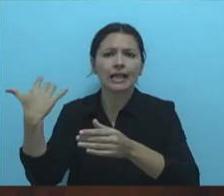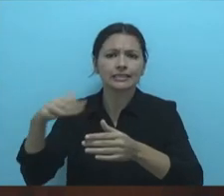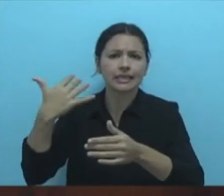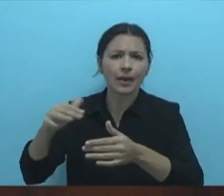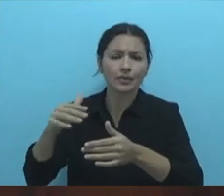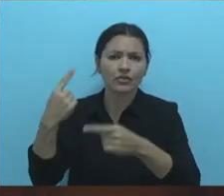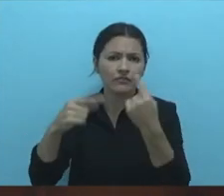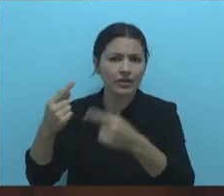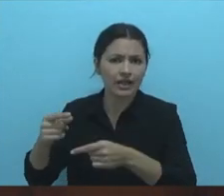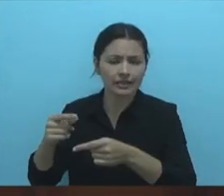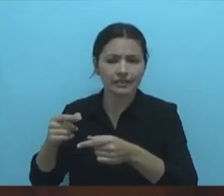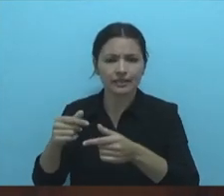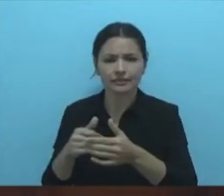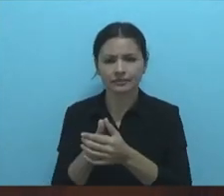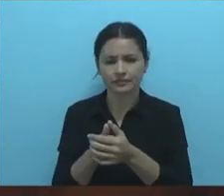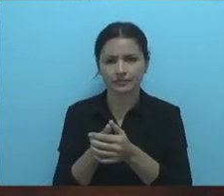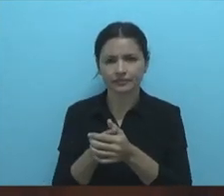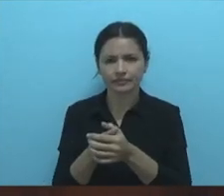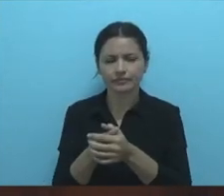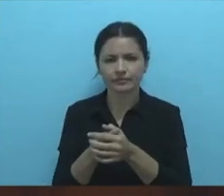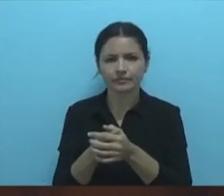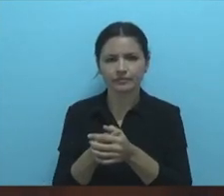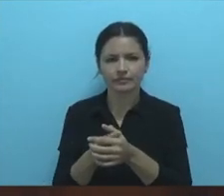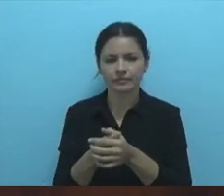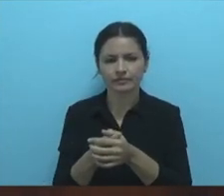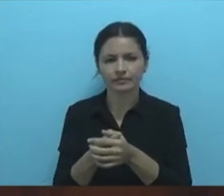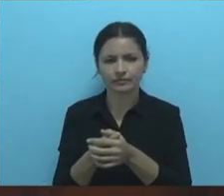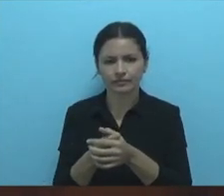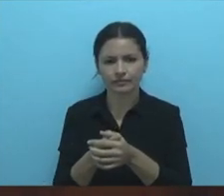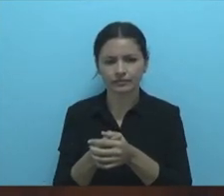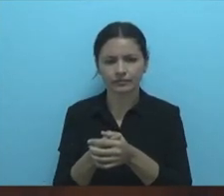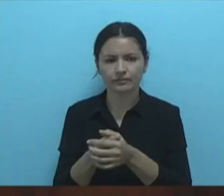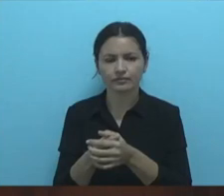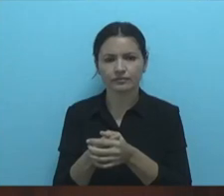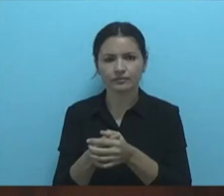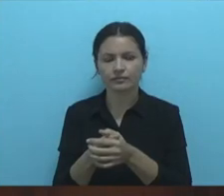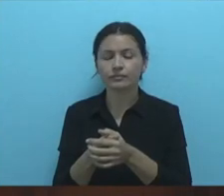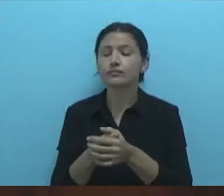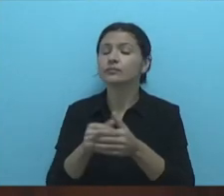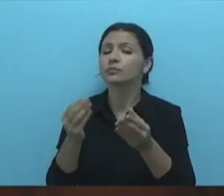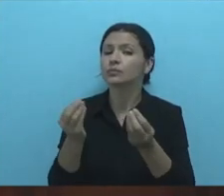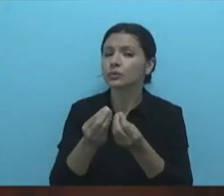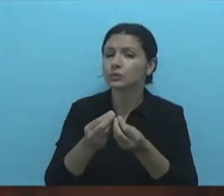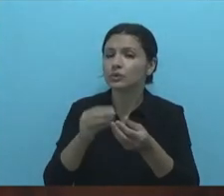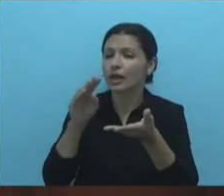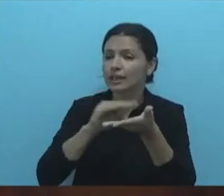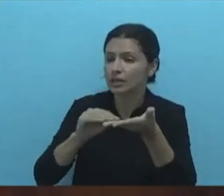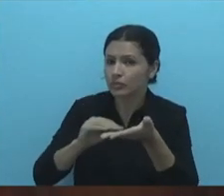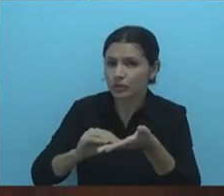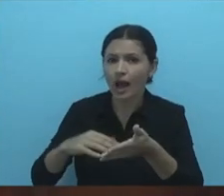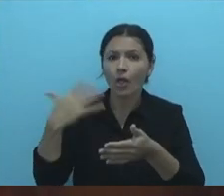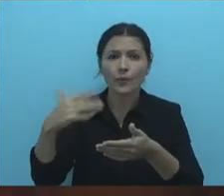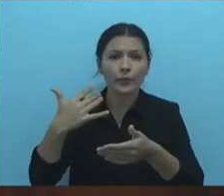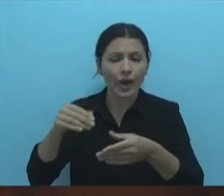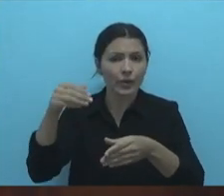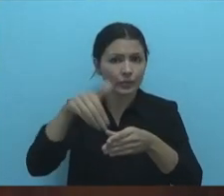diversas iniciativas que surgieron de esta de esta cámara dentro de esa la diputada de ponti el diputado blanco y en otra